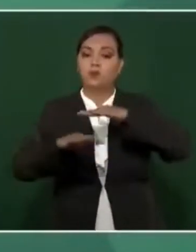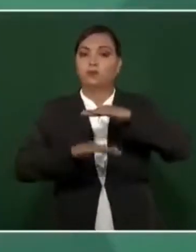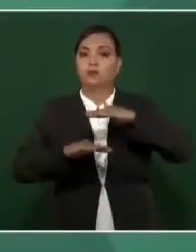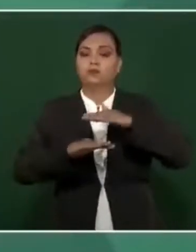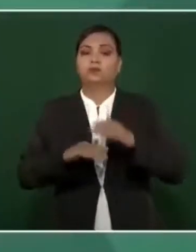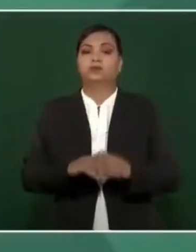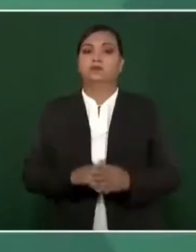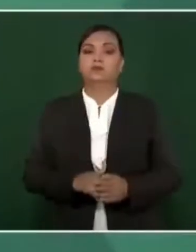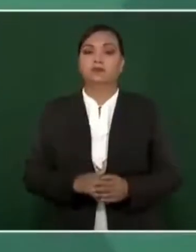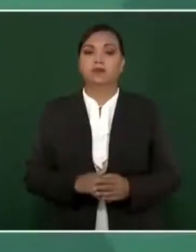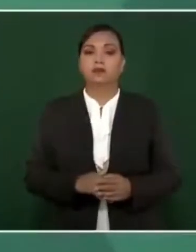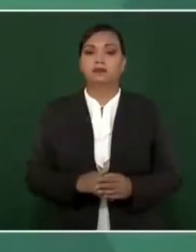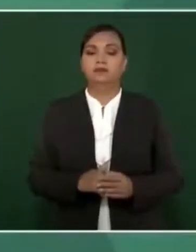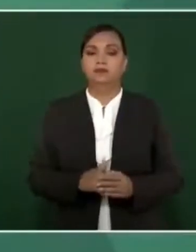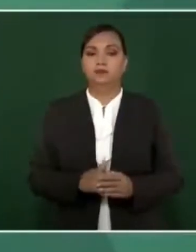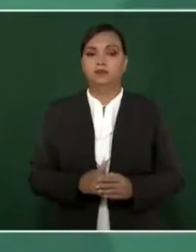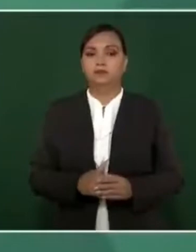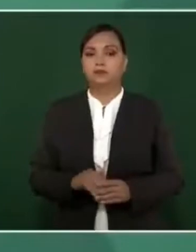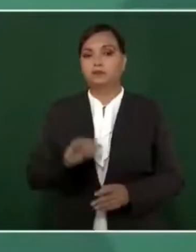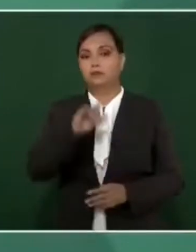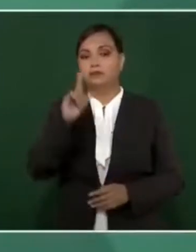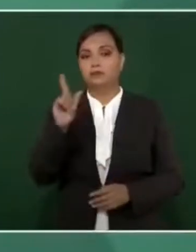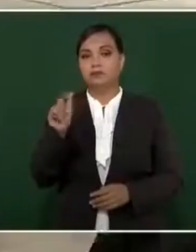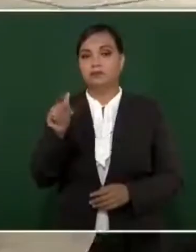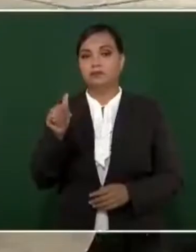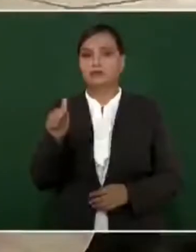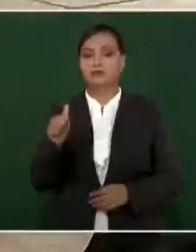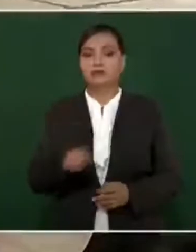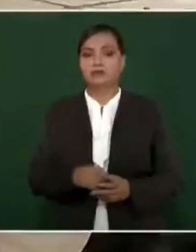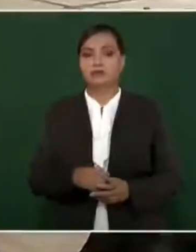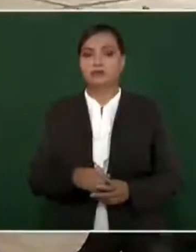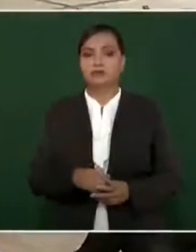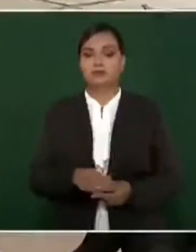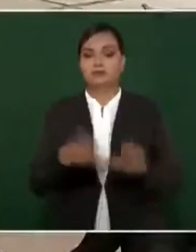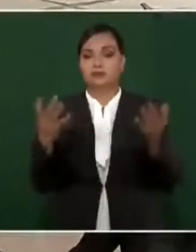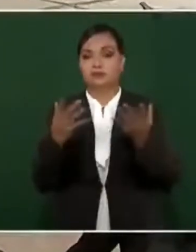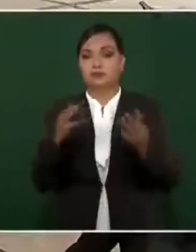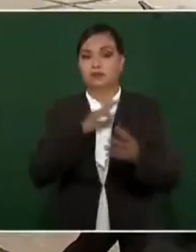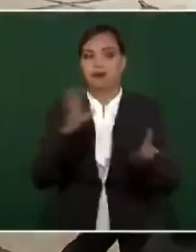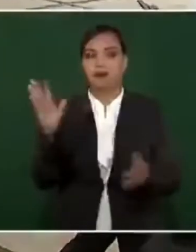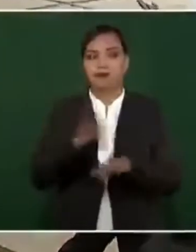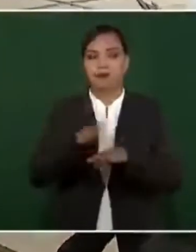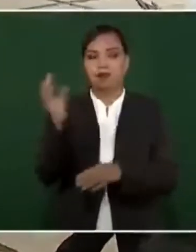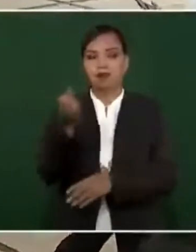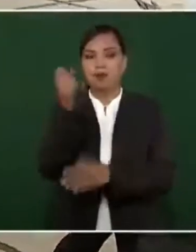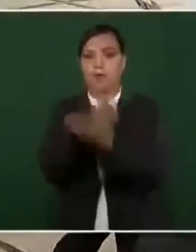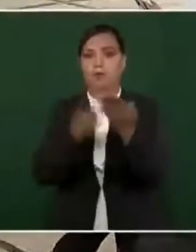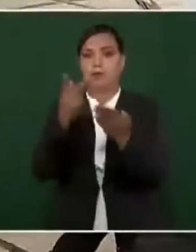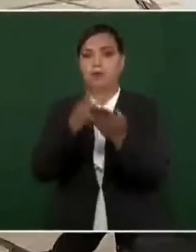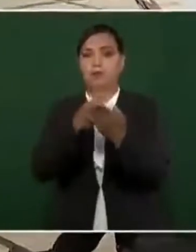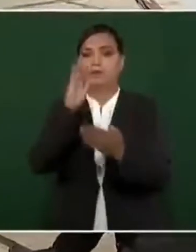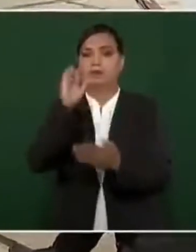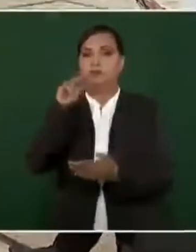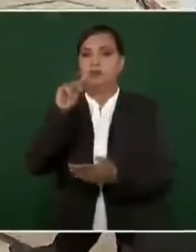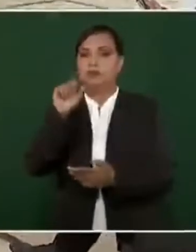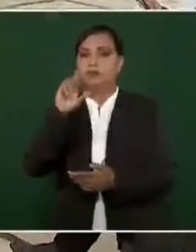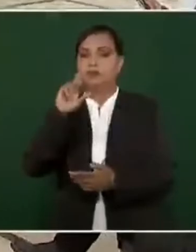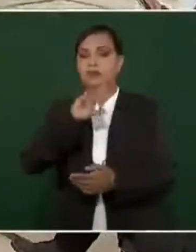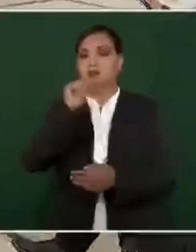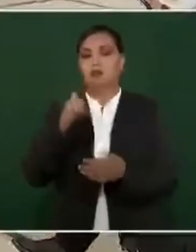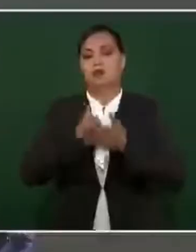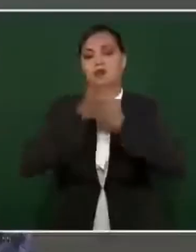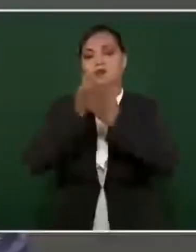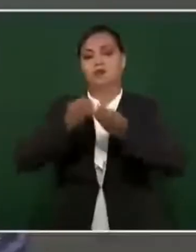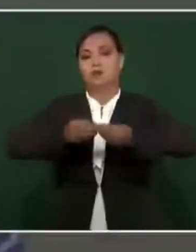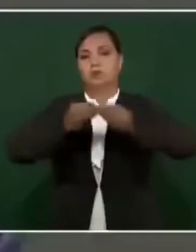hizo fue reforzar los programas de bienestar y nos ayudó muchísimo, y no vamos a dejar de reconocerlo,